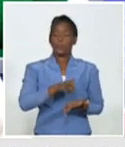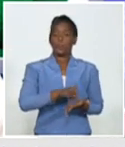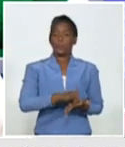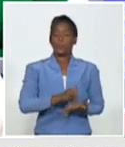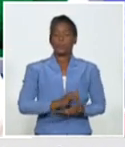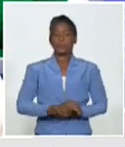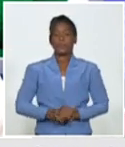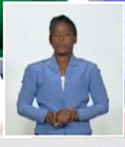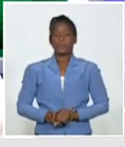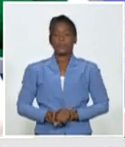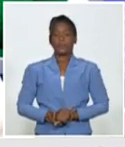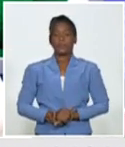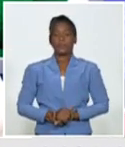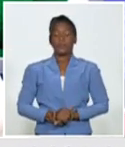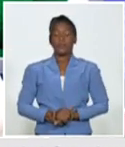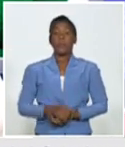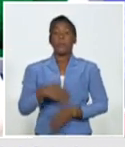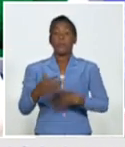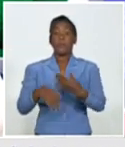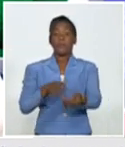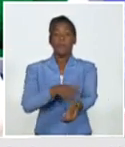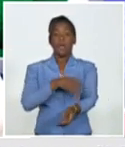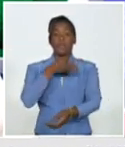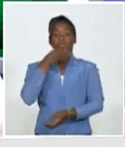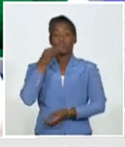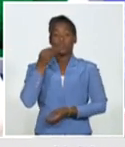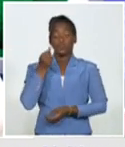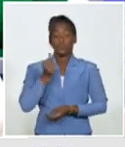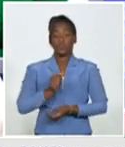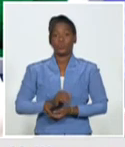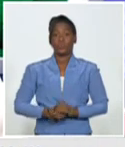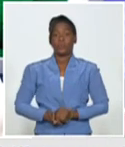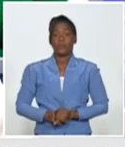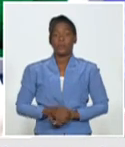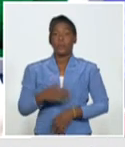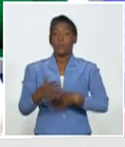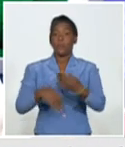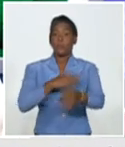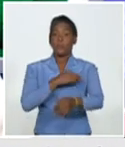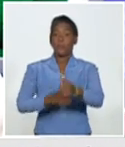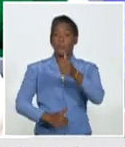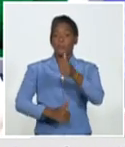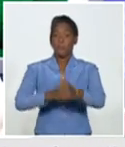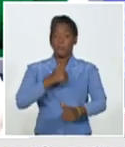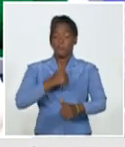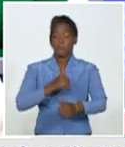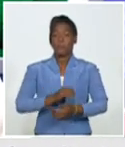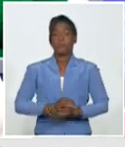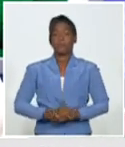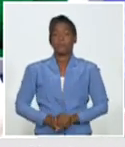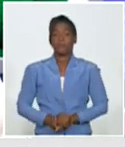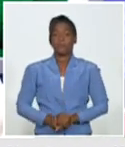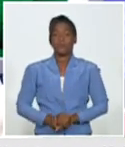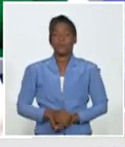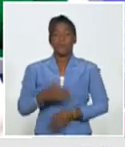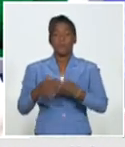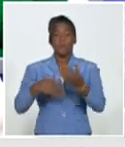padecía de diabetes mellitus, de hipertensión arterial y una neuralgia del